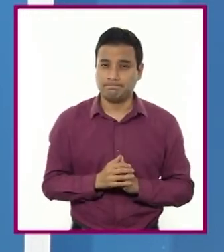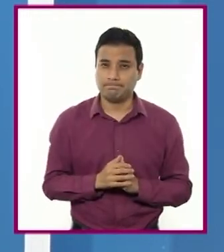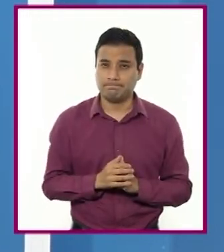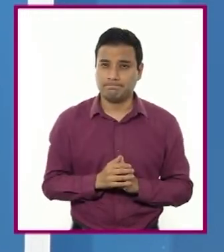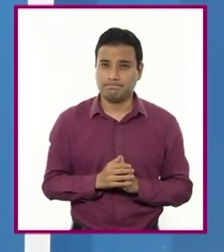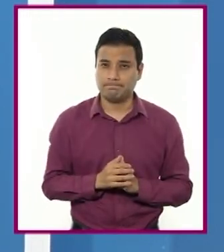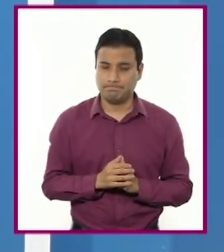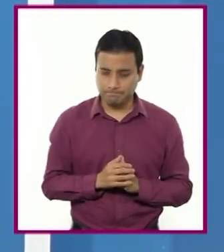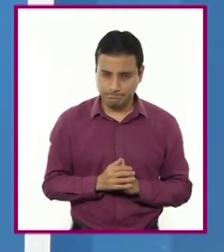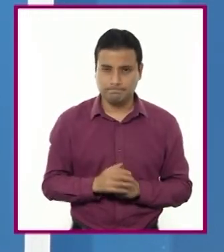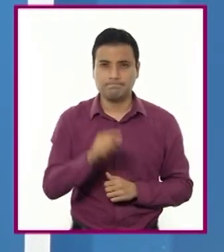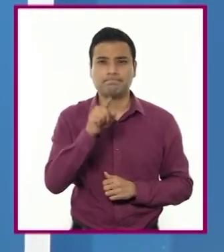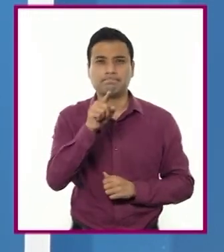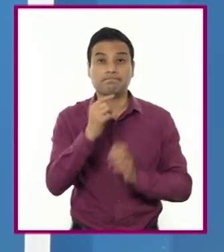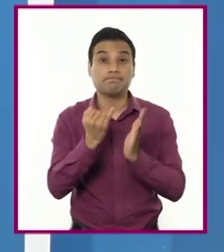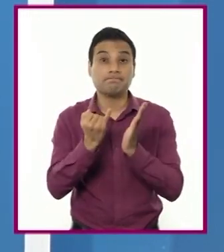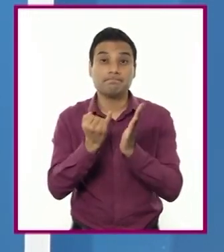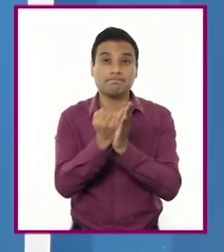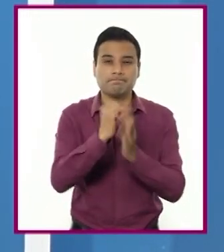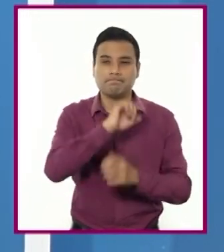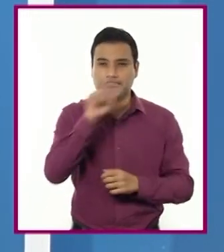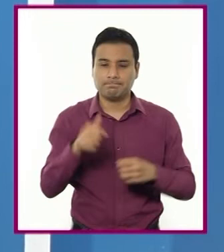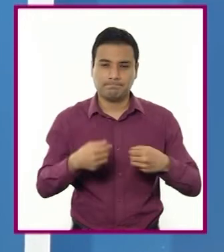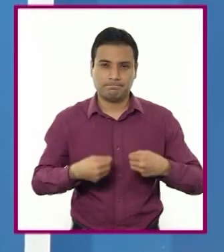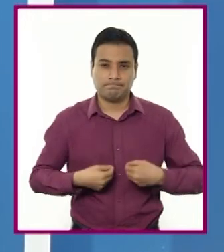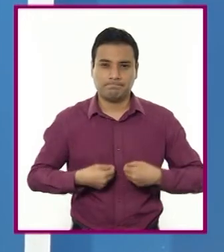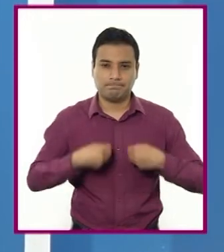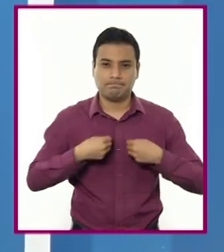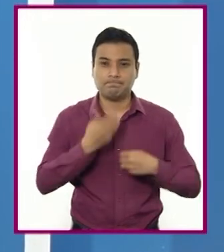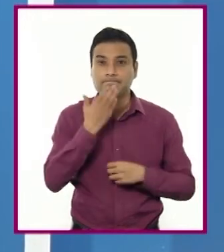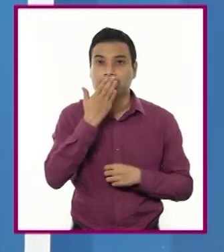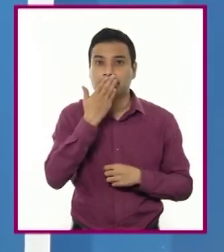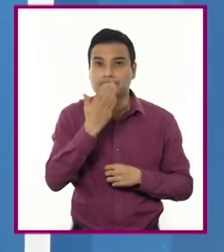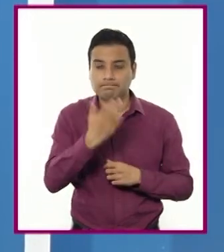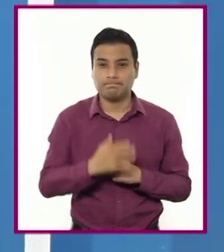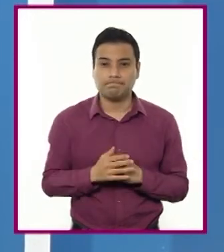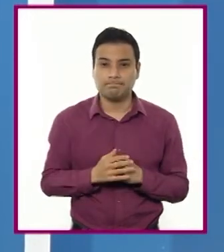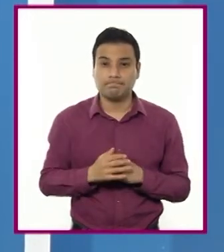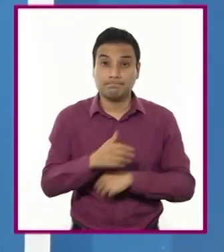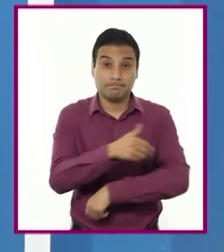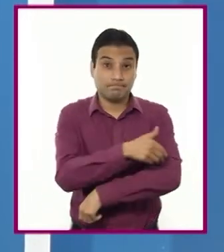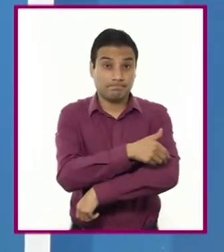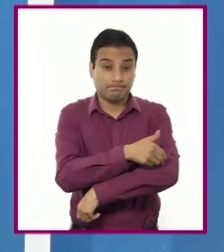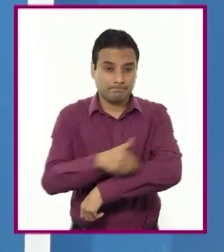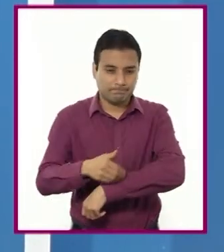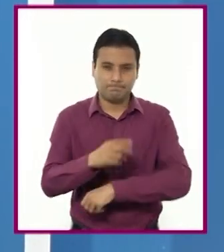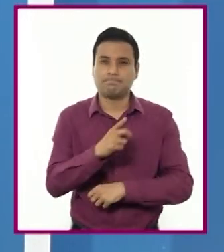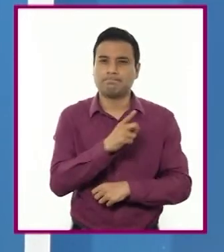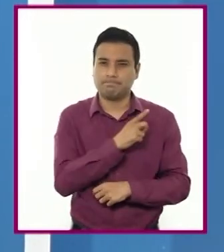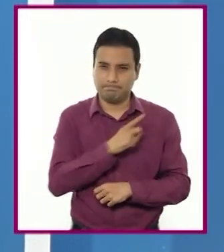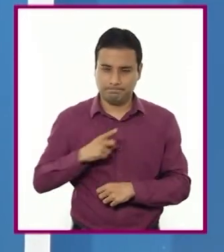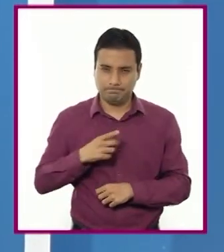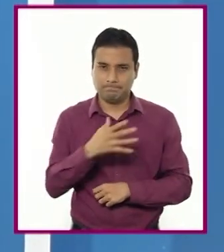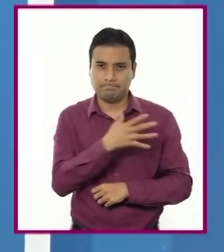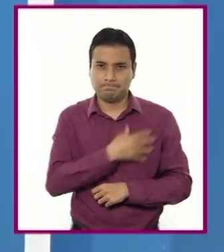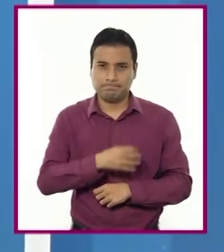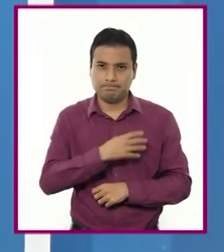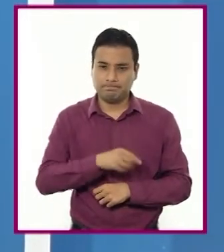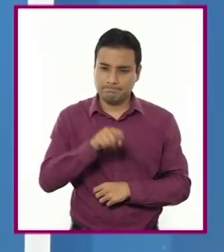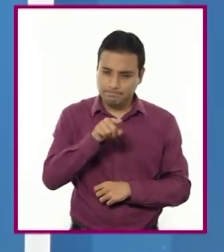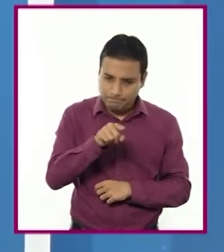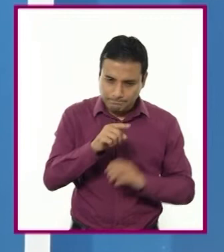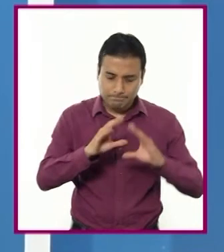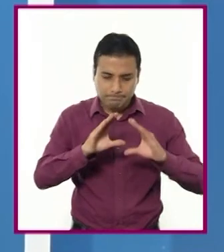la mejor opción para cuál va a ser su bienestar. Las familias deben fomentar el amor propio, el respeto y